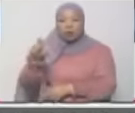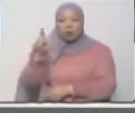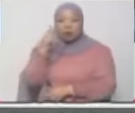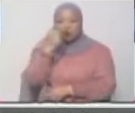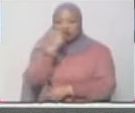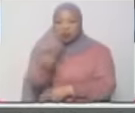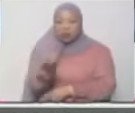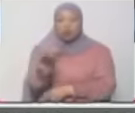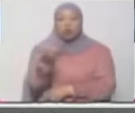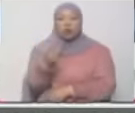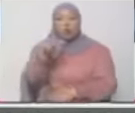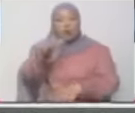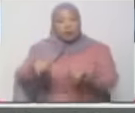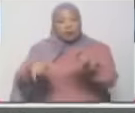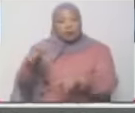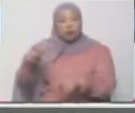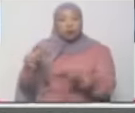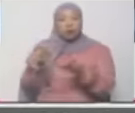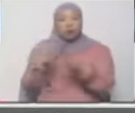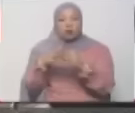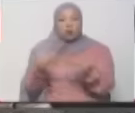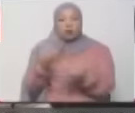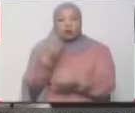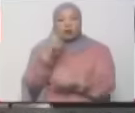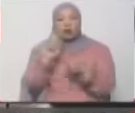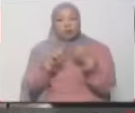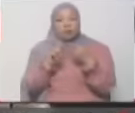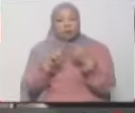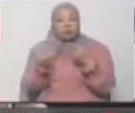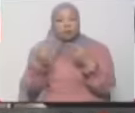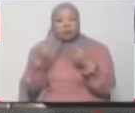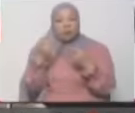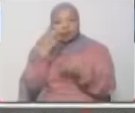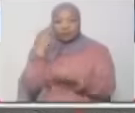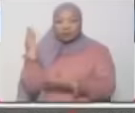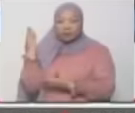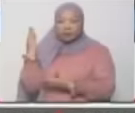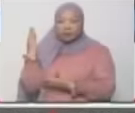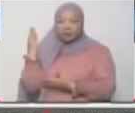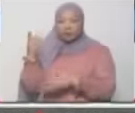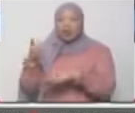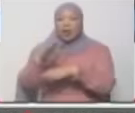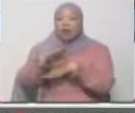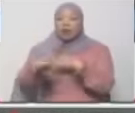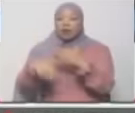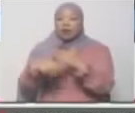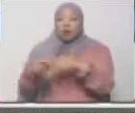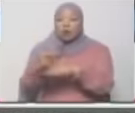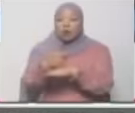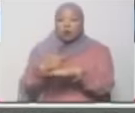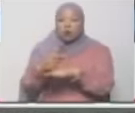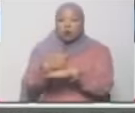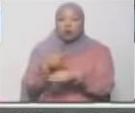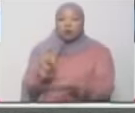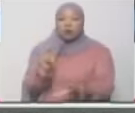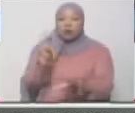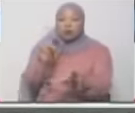aquí, he invitado en primer lugar a todo el gobierno. La única que no está